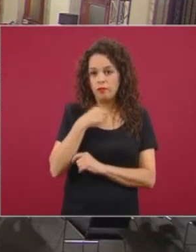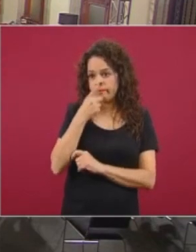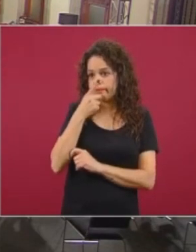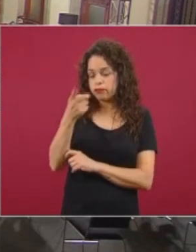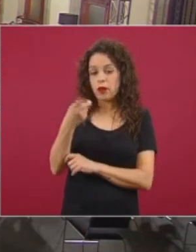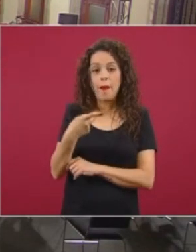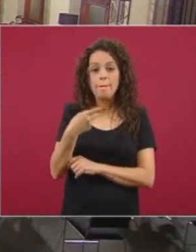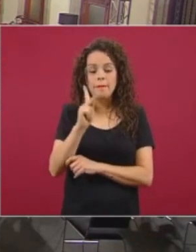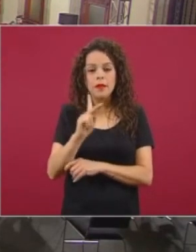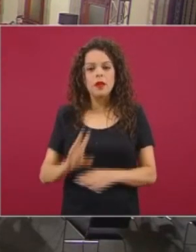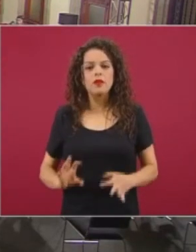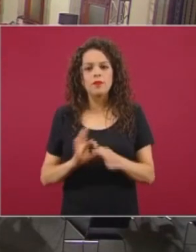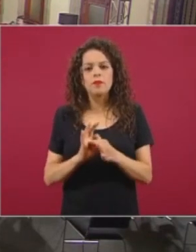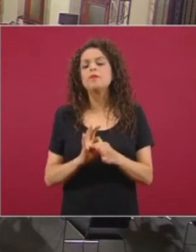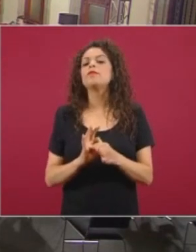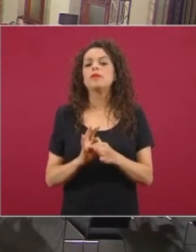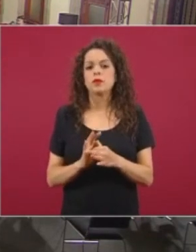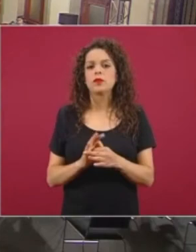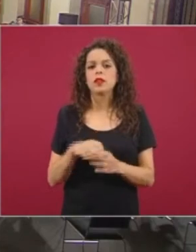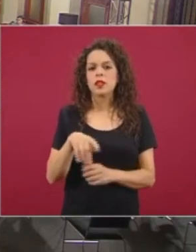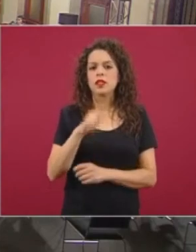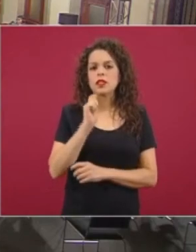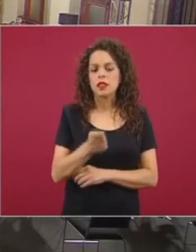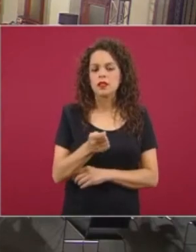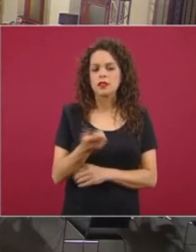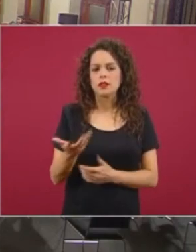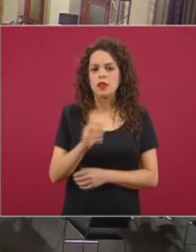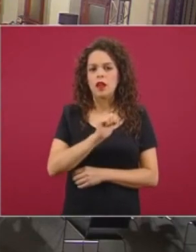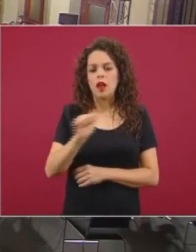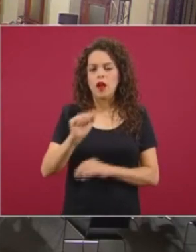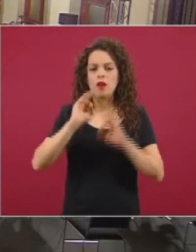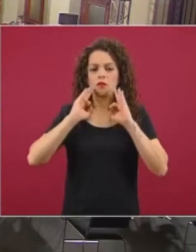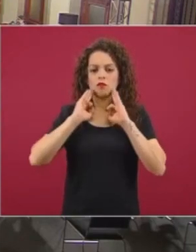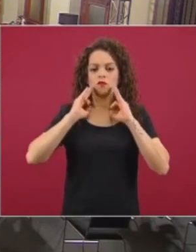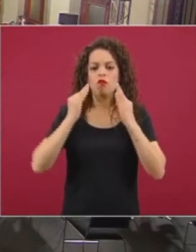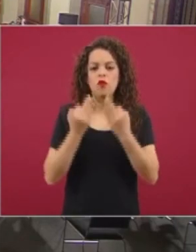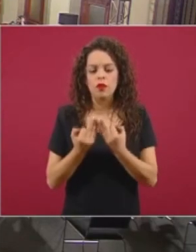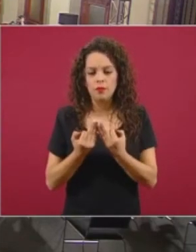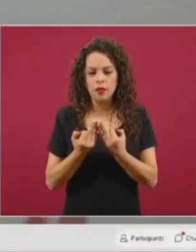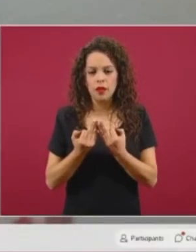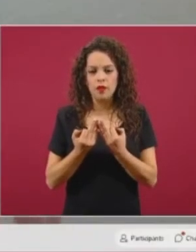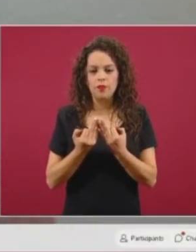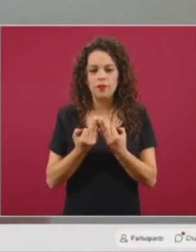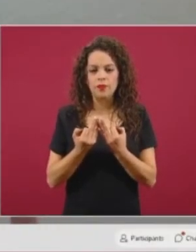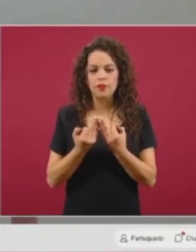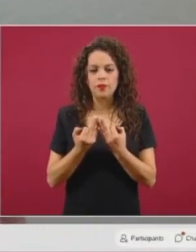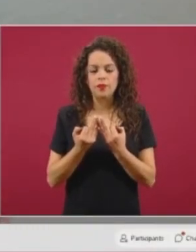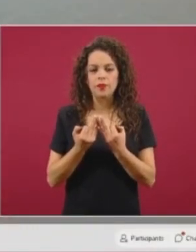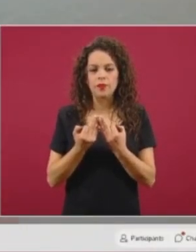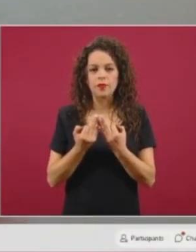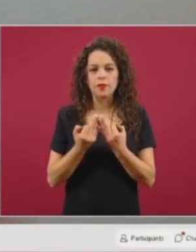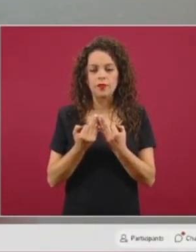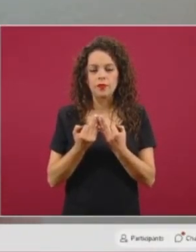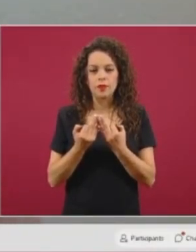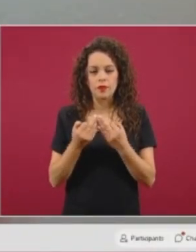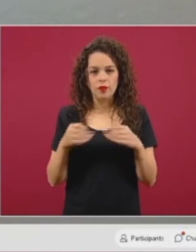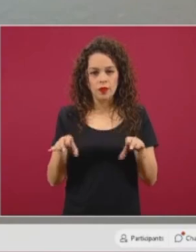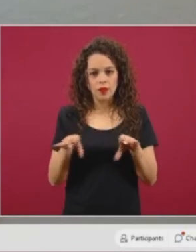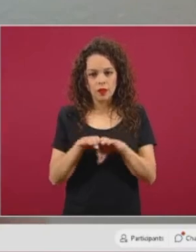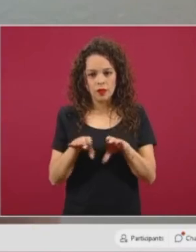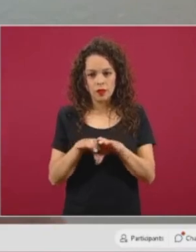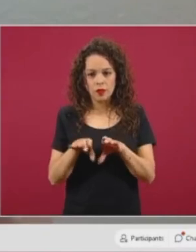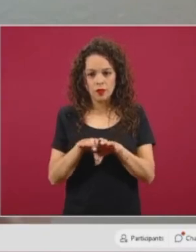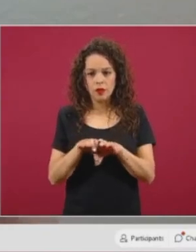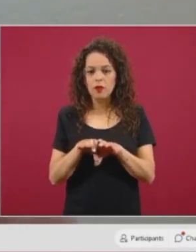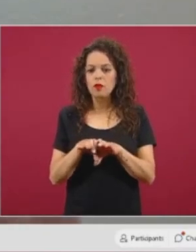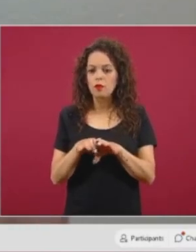ver con la relación, la forma de cómo se relaciona con los